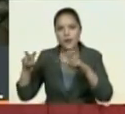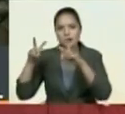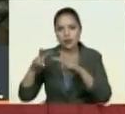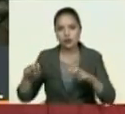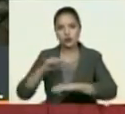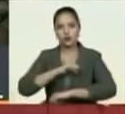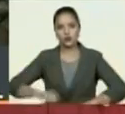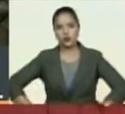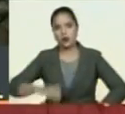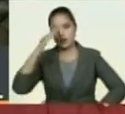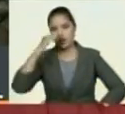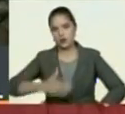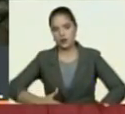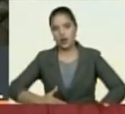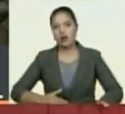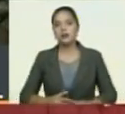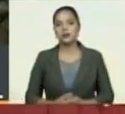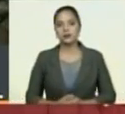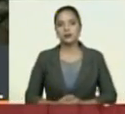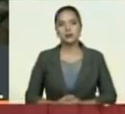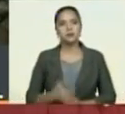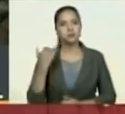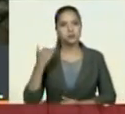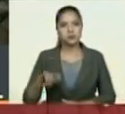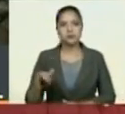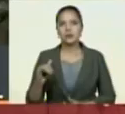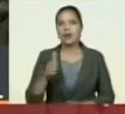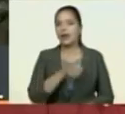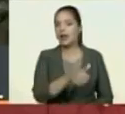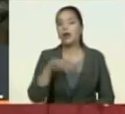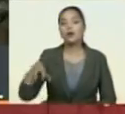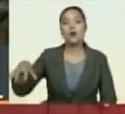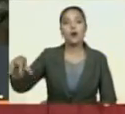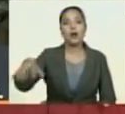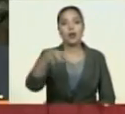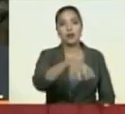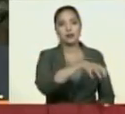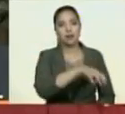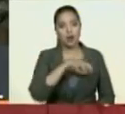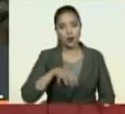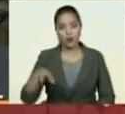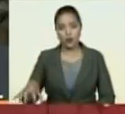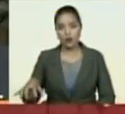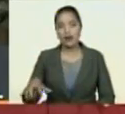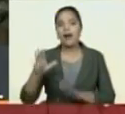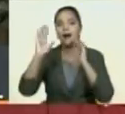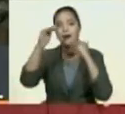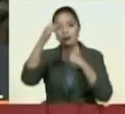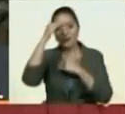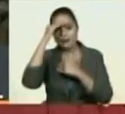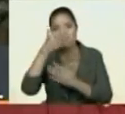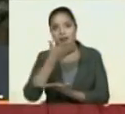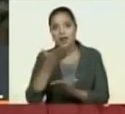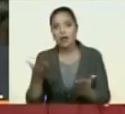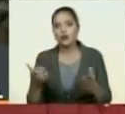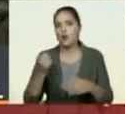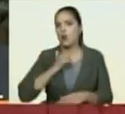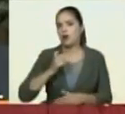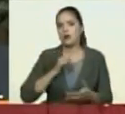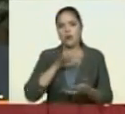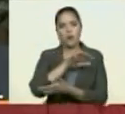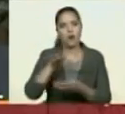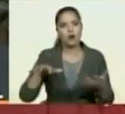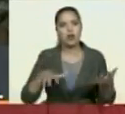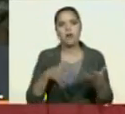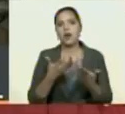de la Guardia Nacional Bolivariana, que van a estar en cada estado del país atendiendo todas las incidencias,